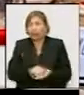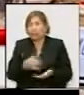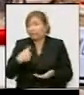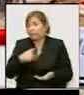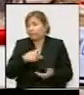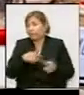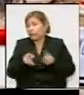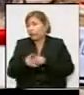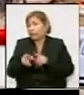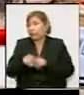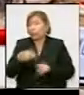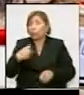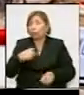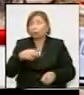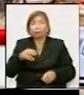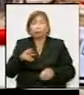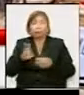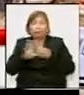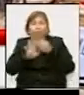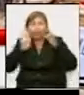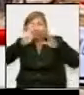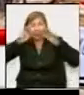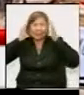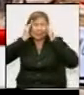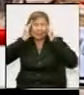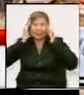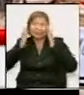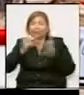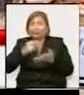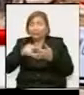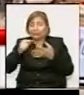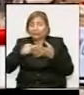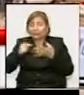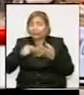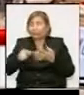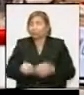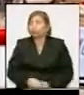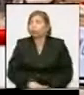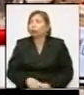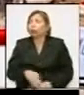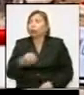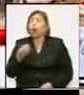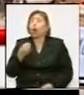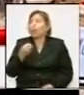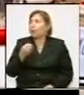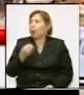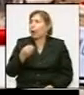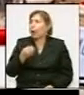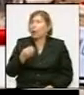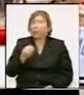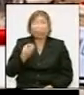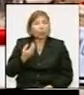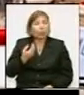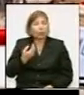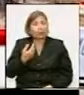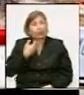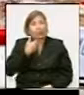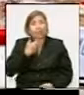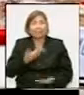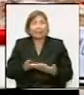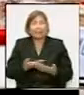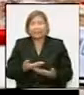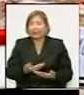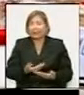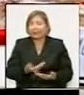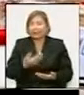también la privacidad y la protección de datos, en particular cómo algunas medidas que implementa el Estado pueden